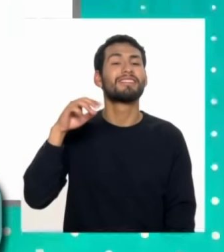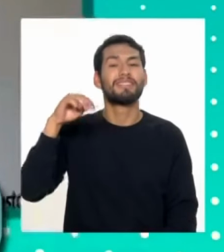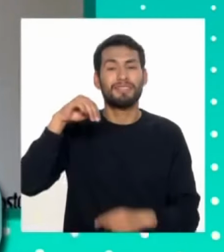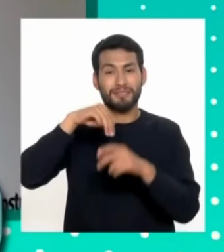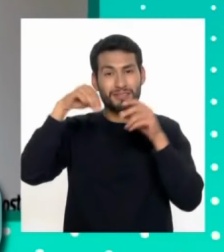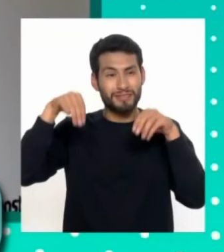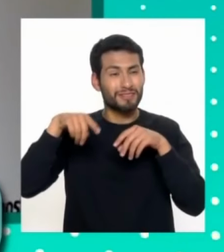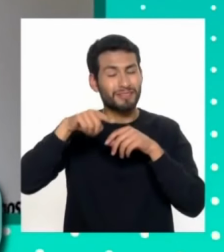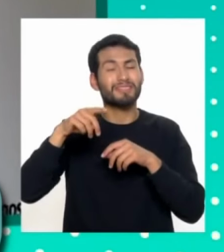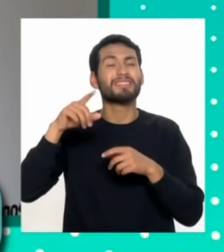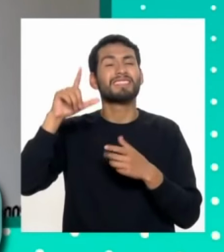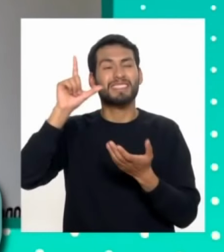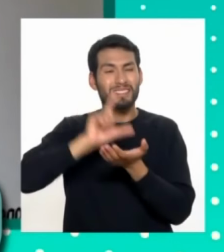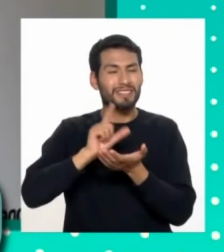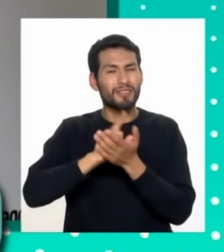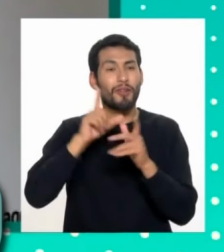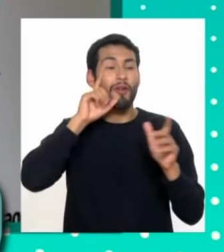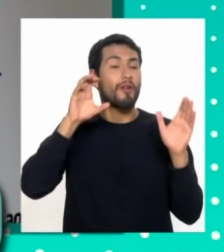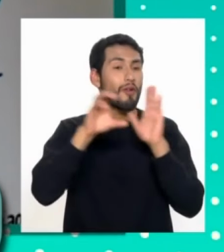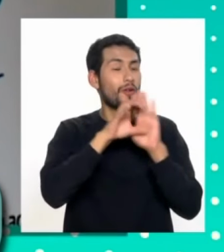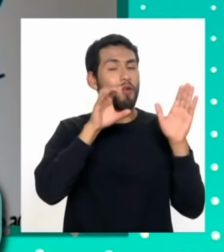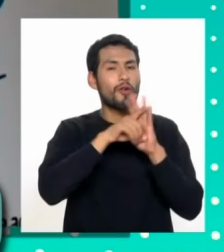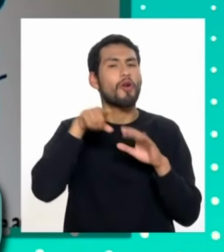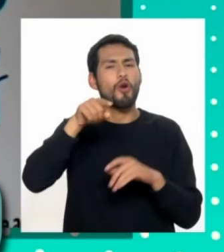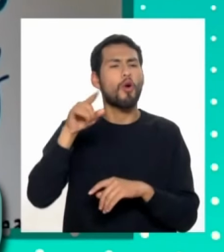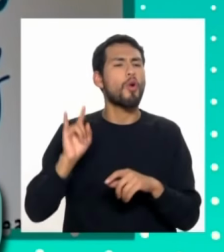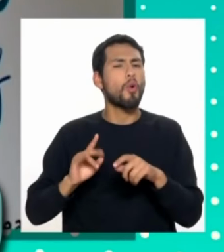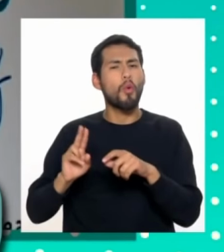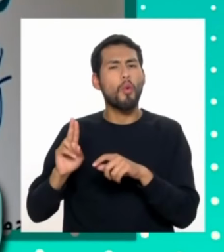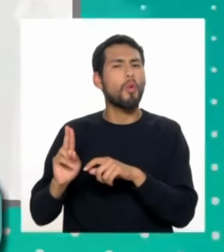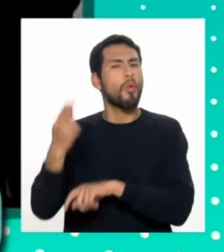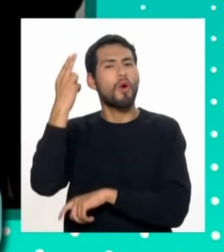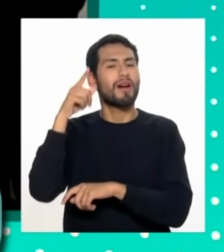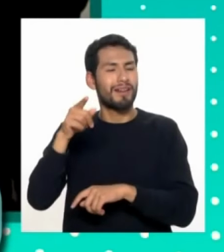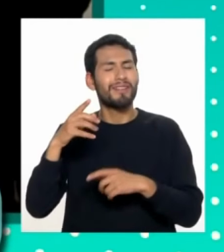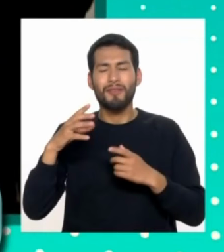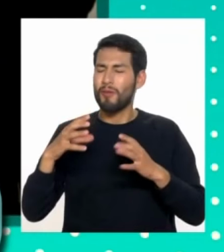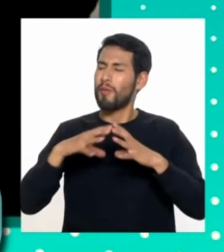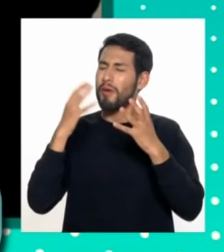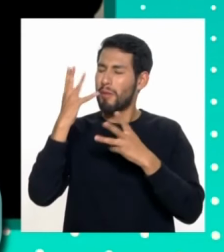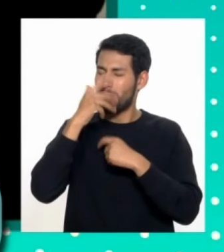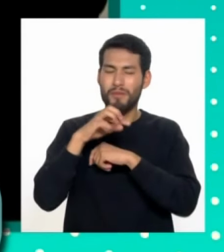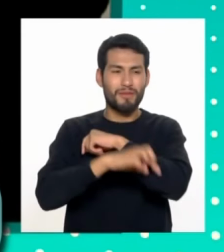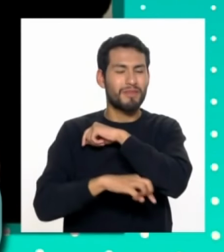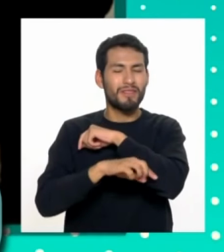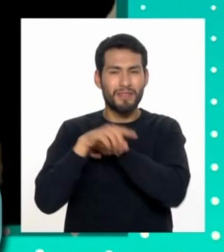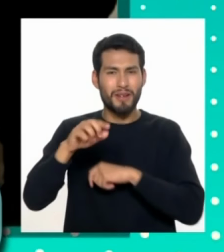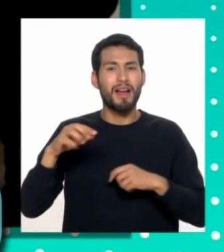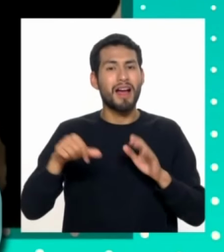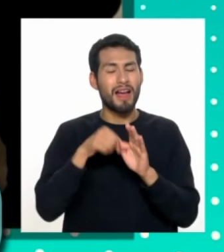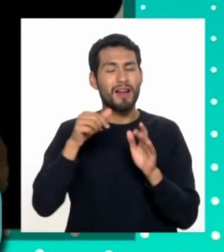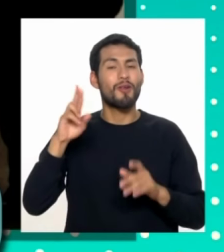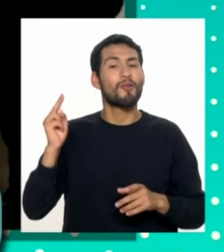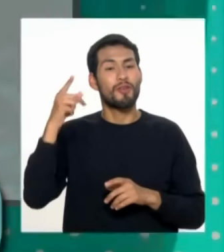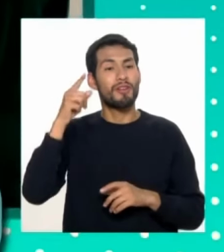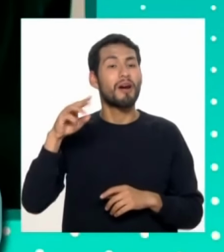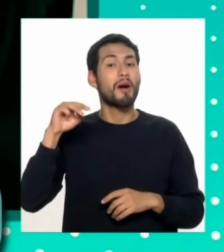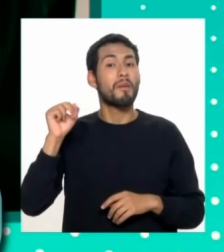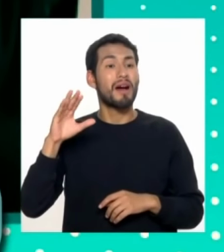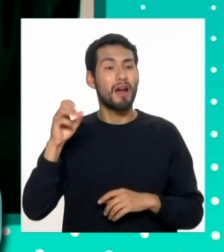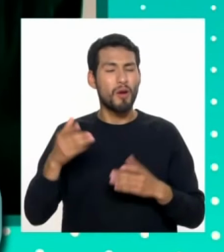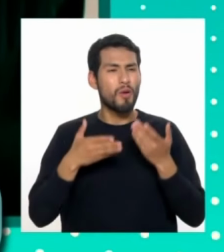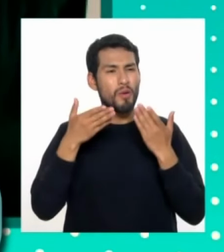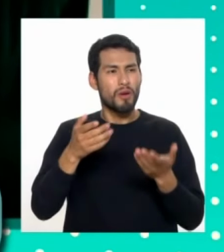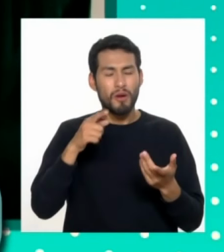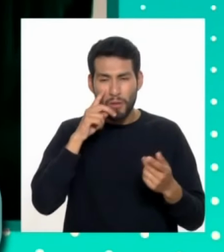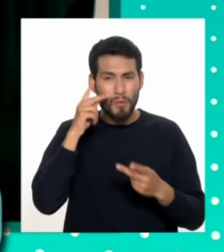presenta la exposición fotográfica Uruguay, un pequeño gran país, realizadas por el artista uruguayo Marcelo Catani, que busca